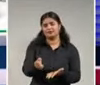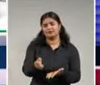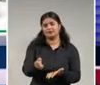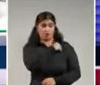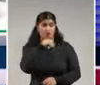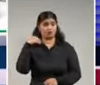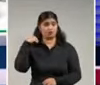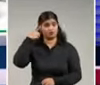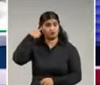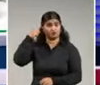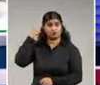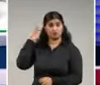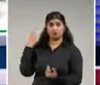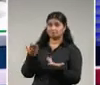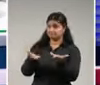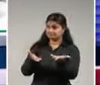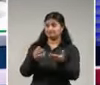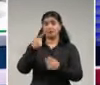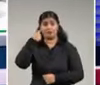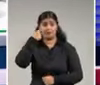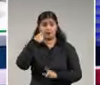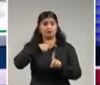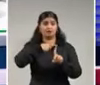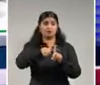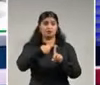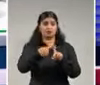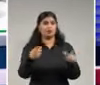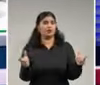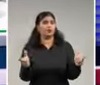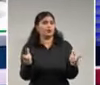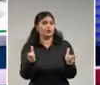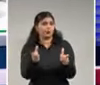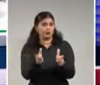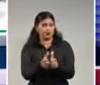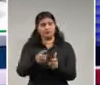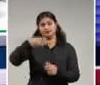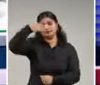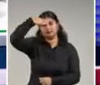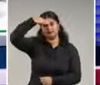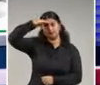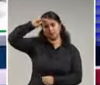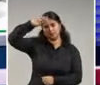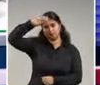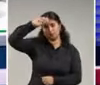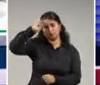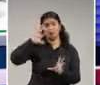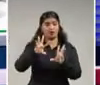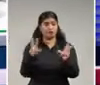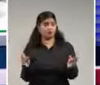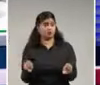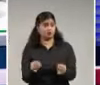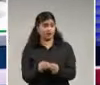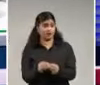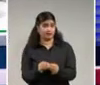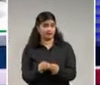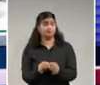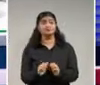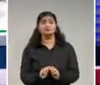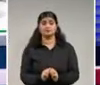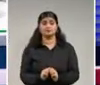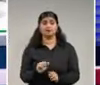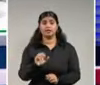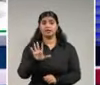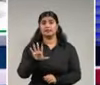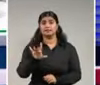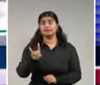número de casos autóctonos como consecuencia de la enfermedad. el total en una jornada,